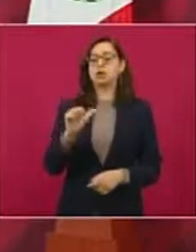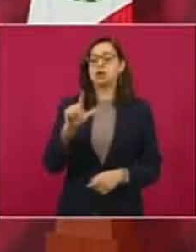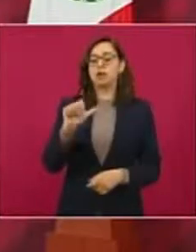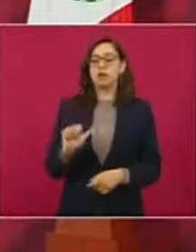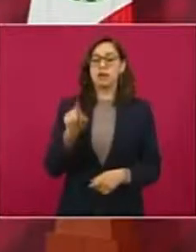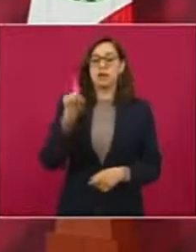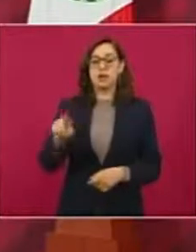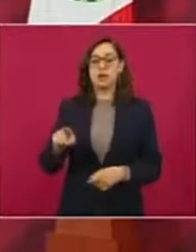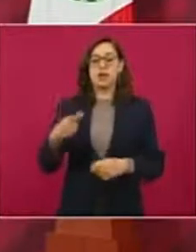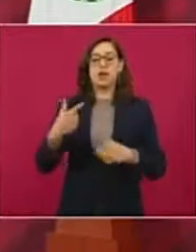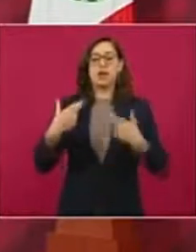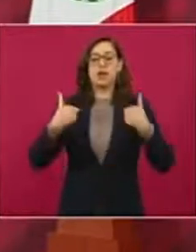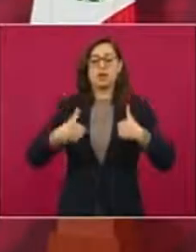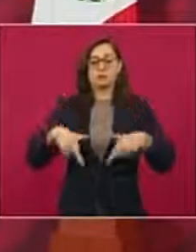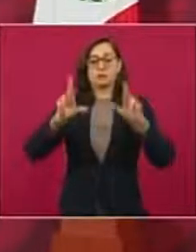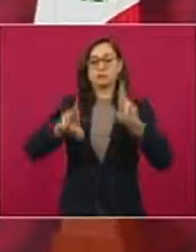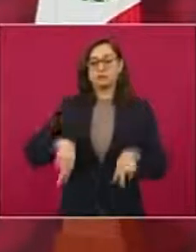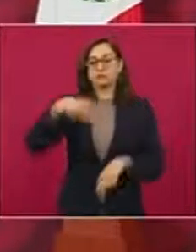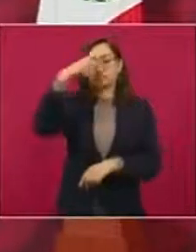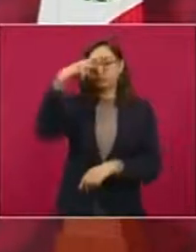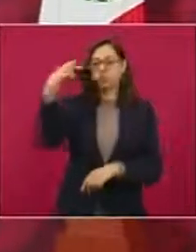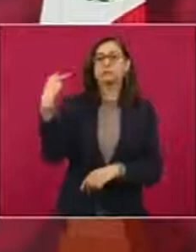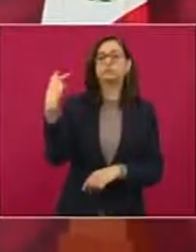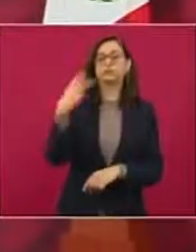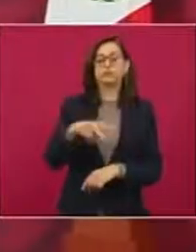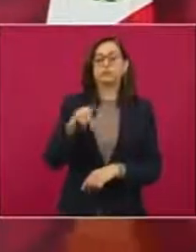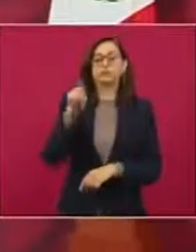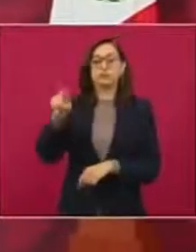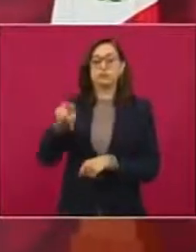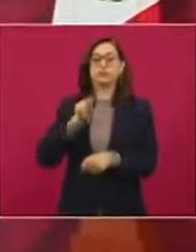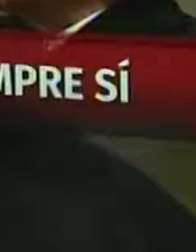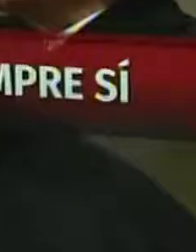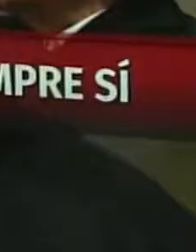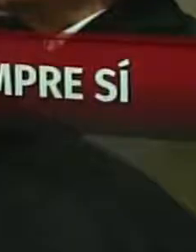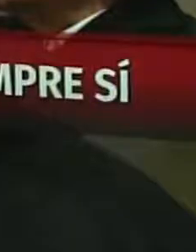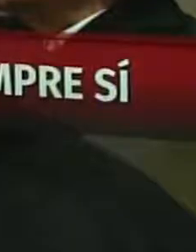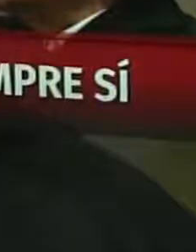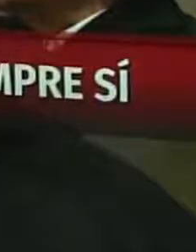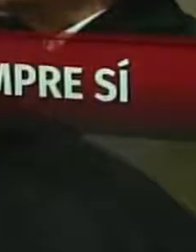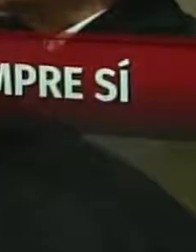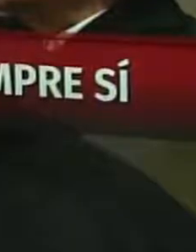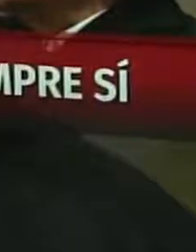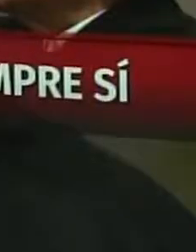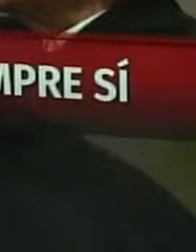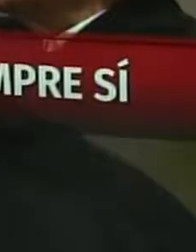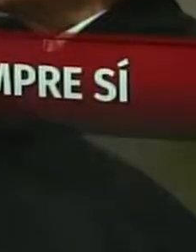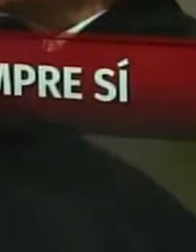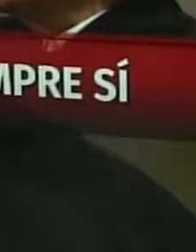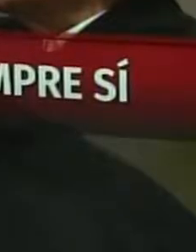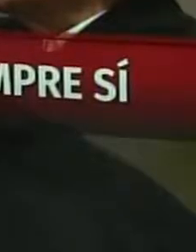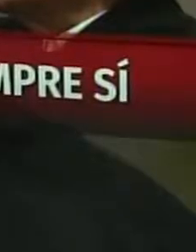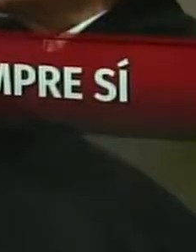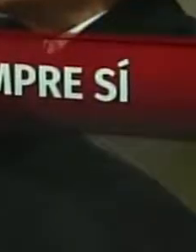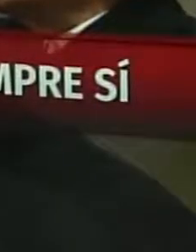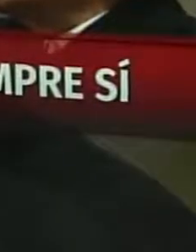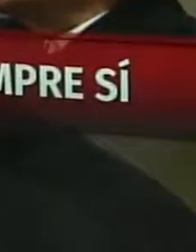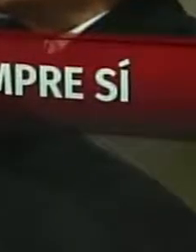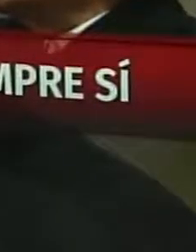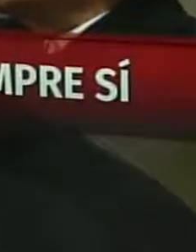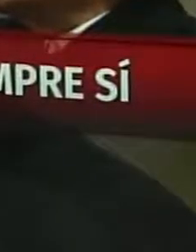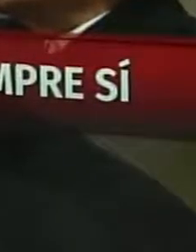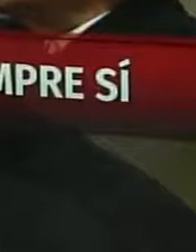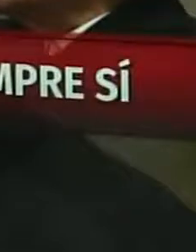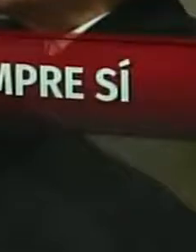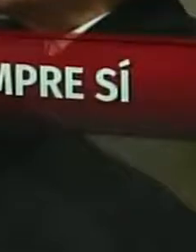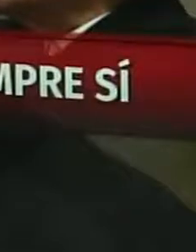de la Cancillería en la Embajada de México en Nicaragua. Pues vaya aprieto en el que el presidente metió a los funcionarios de la